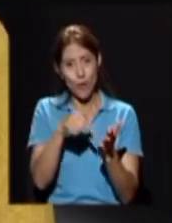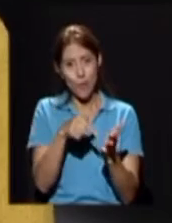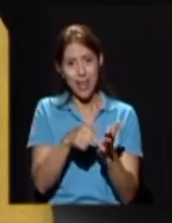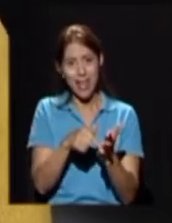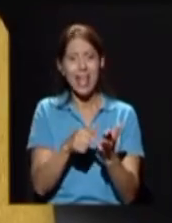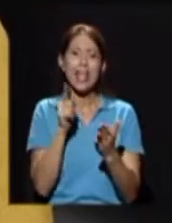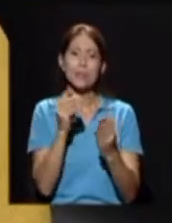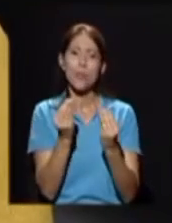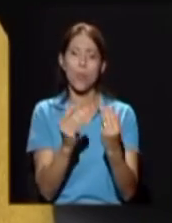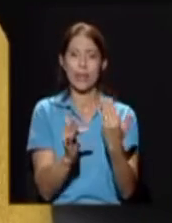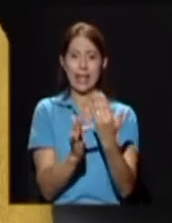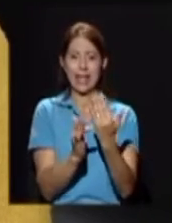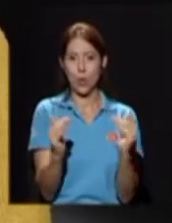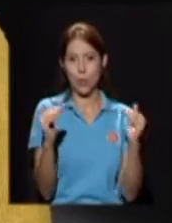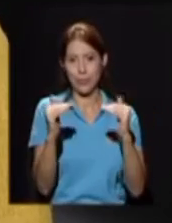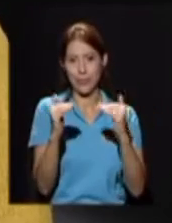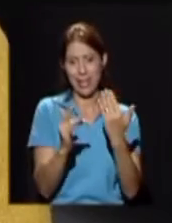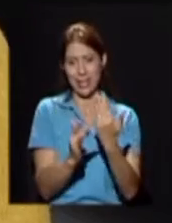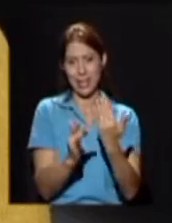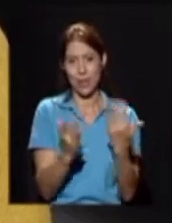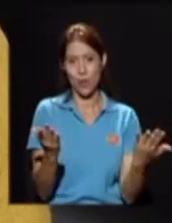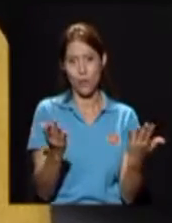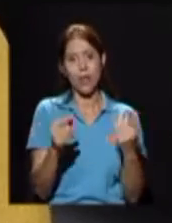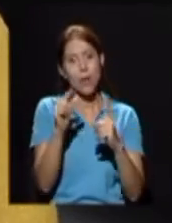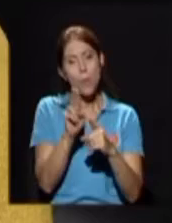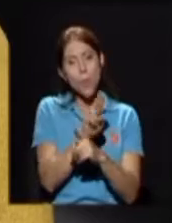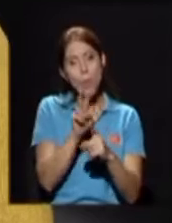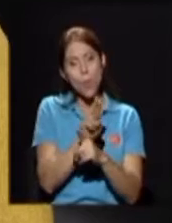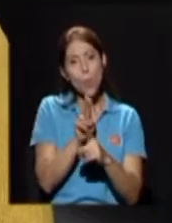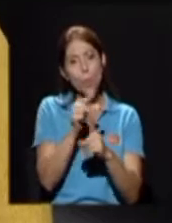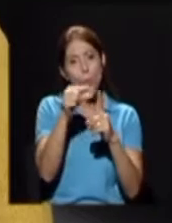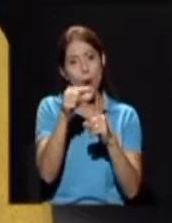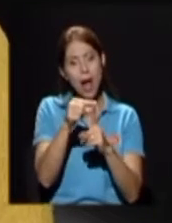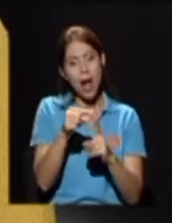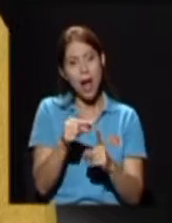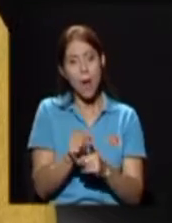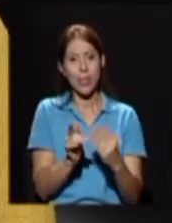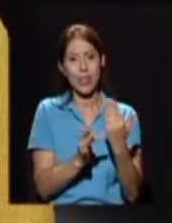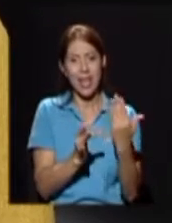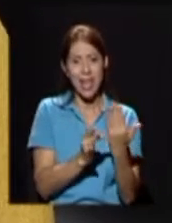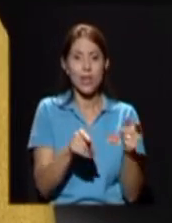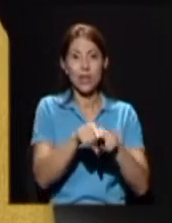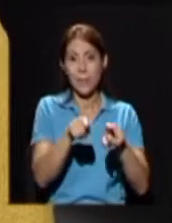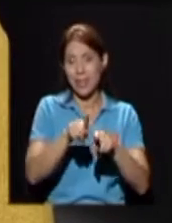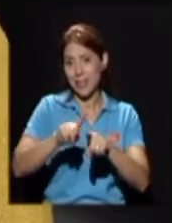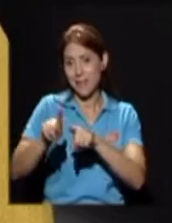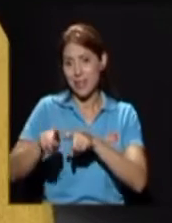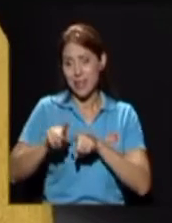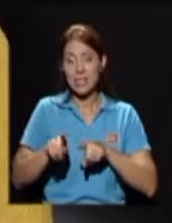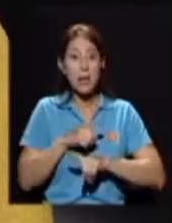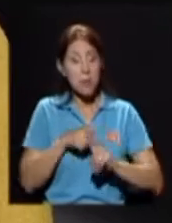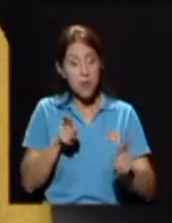más técnicos que hemos hecho, tanto en términos de lenguaje y cosas así, pero ha reaccionado